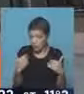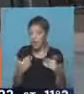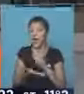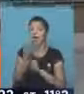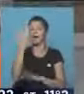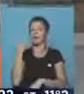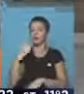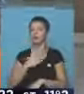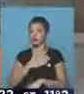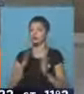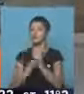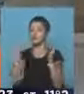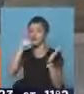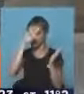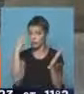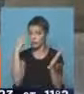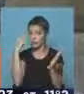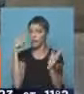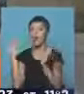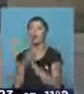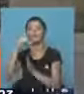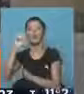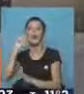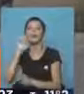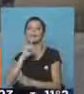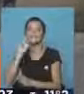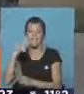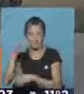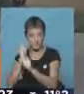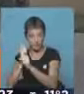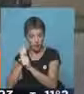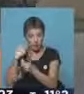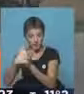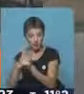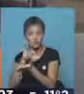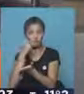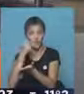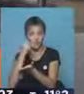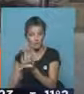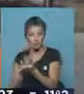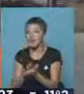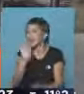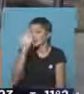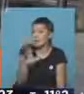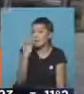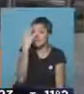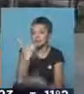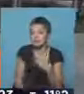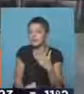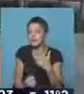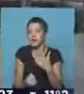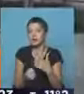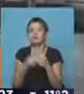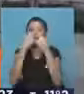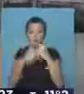Más con Cristian Borghello, que trabaja en Telefónica, de que haya simplemente sido un accidente. Empezaron a jugar con